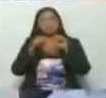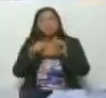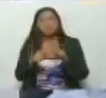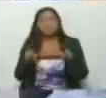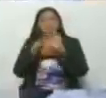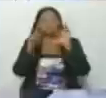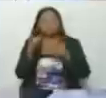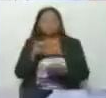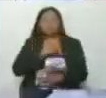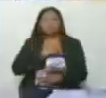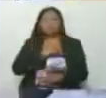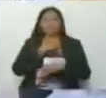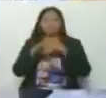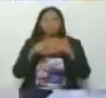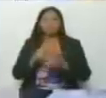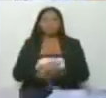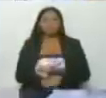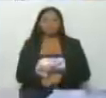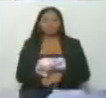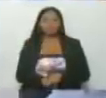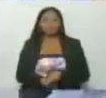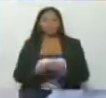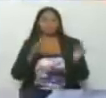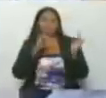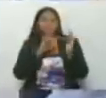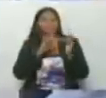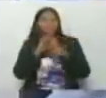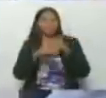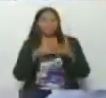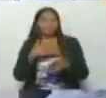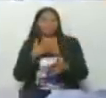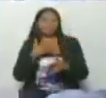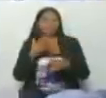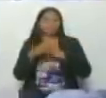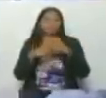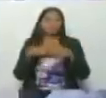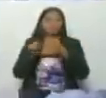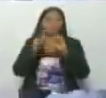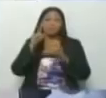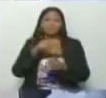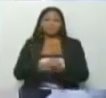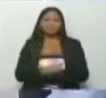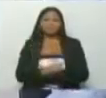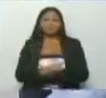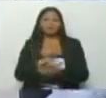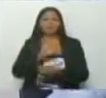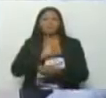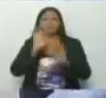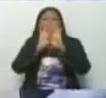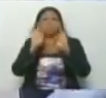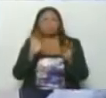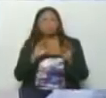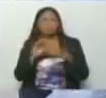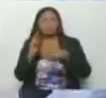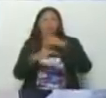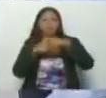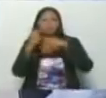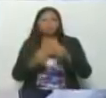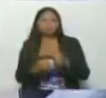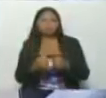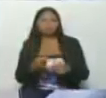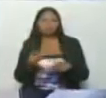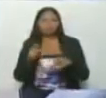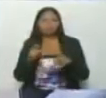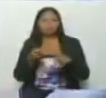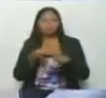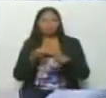identidad esa conexión ese sentido de pertenencia hacia la revolución porque los que están en los cargos de gobierno